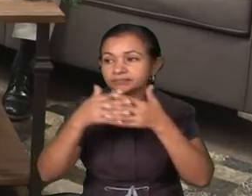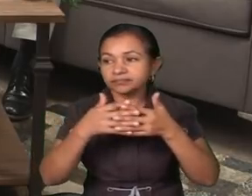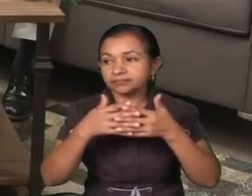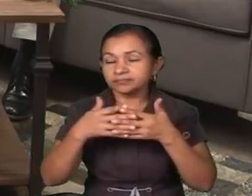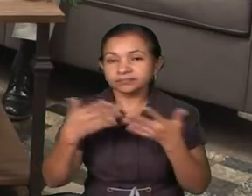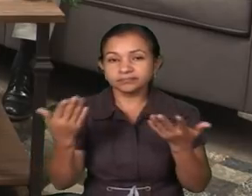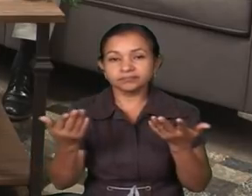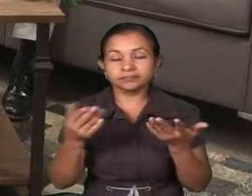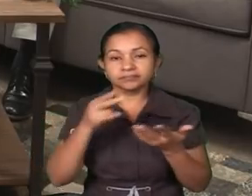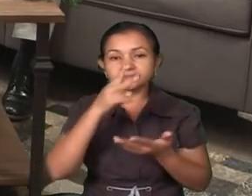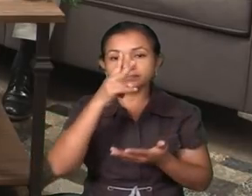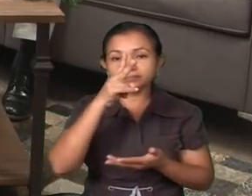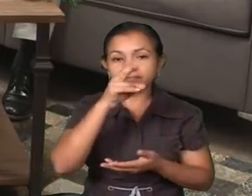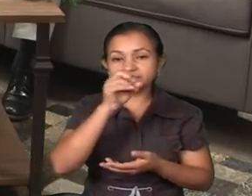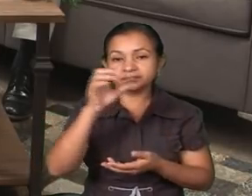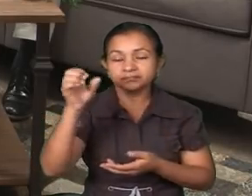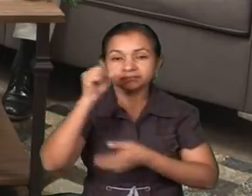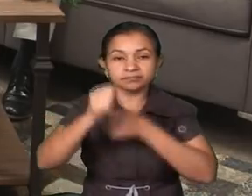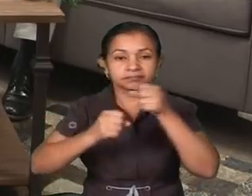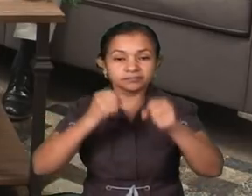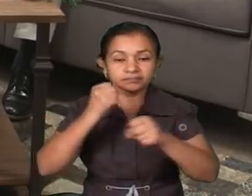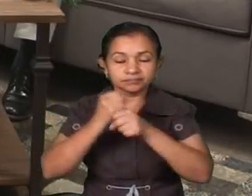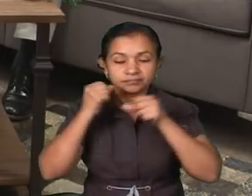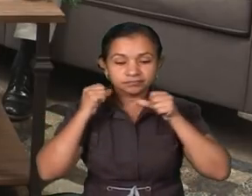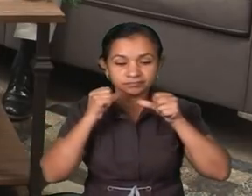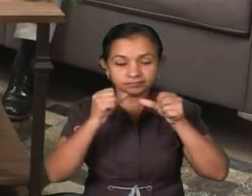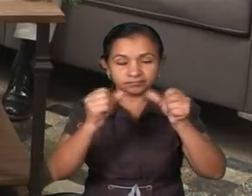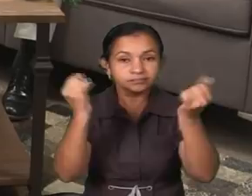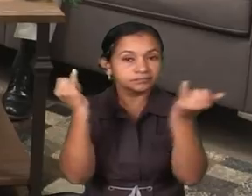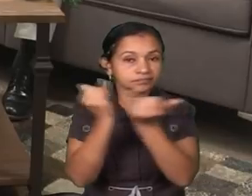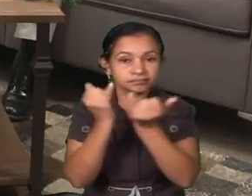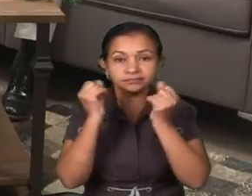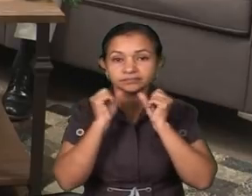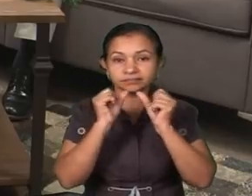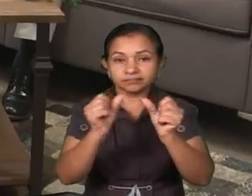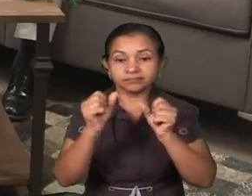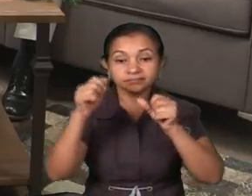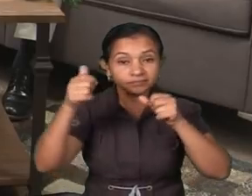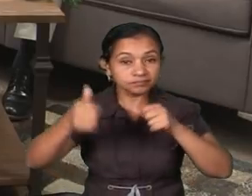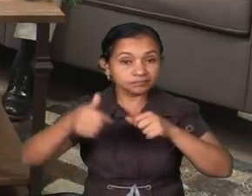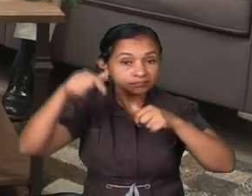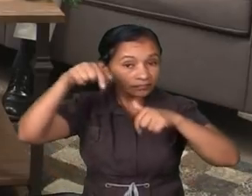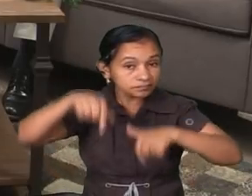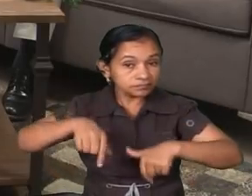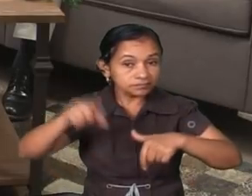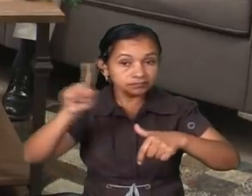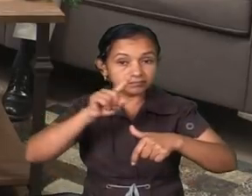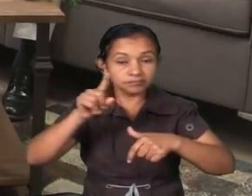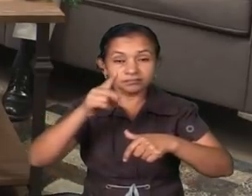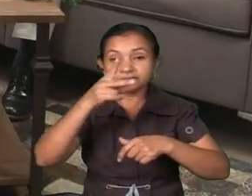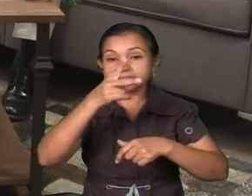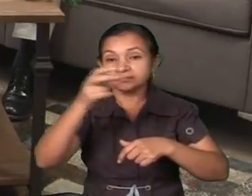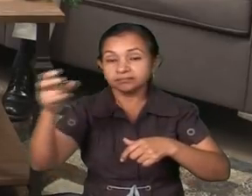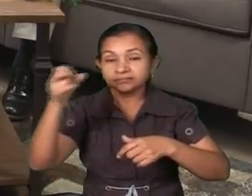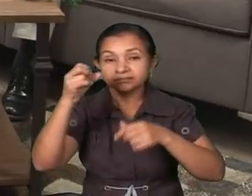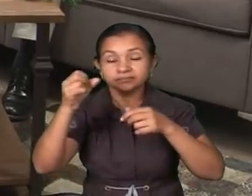eso tiene 200 años. Es una continuidad. No es de ahora, desde hace 200